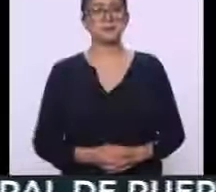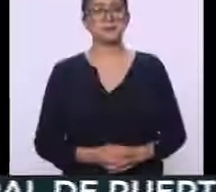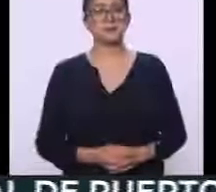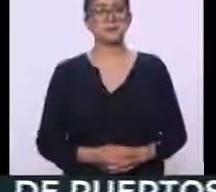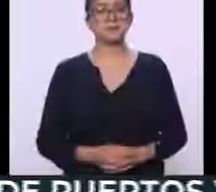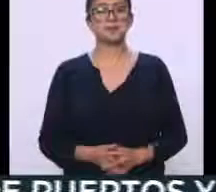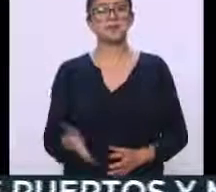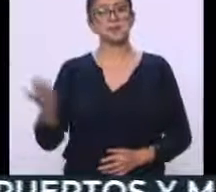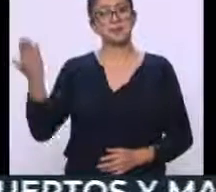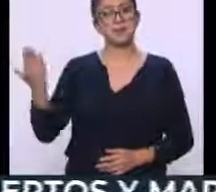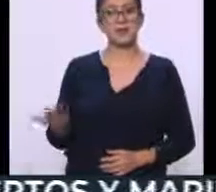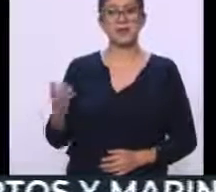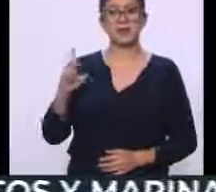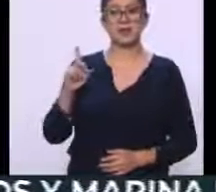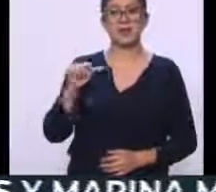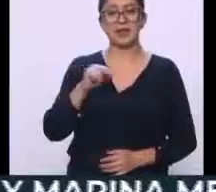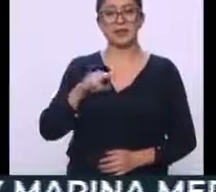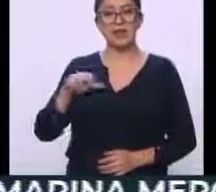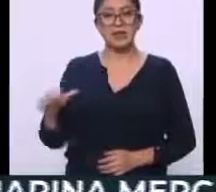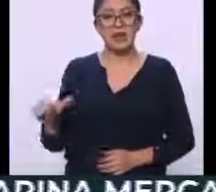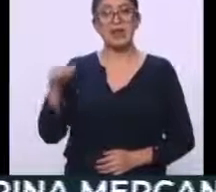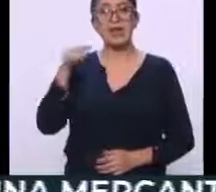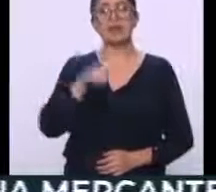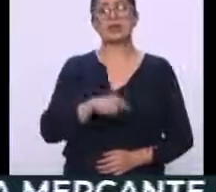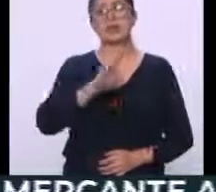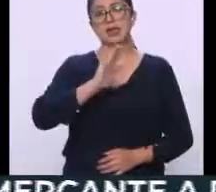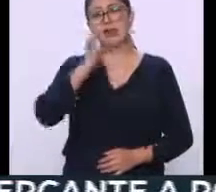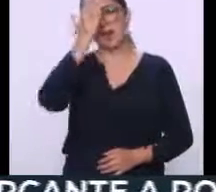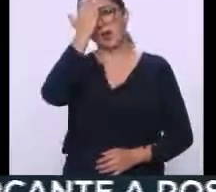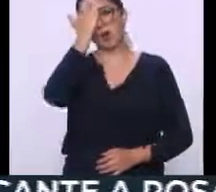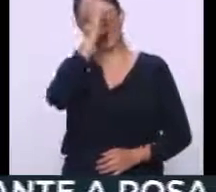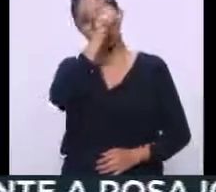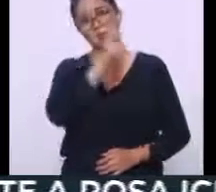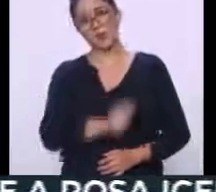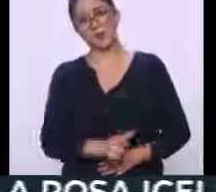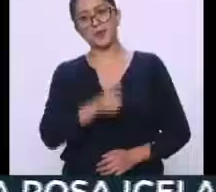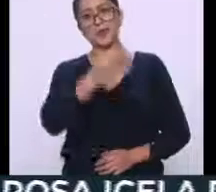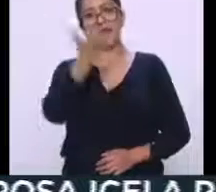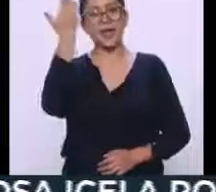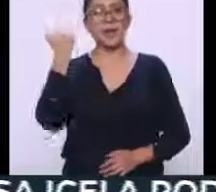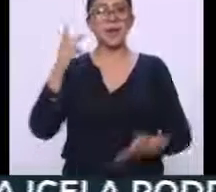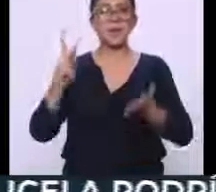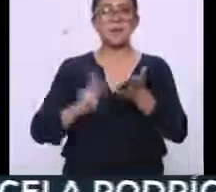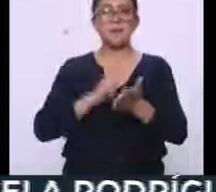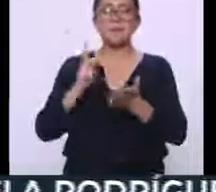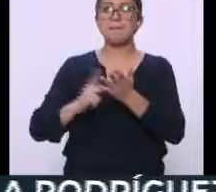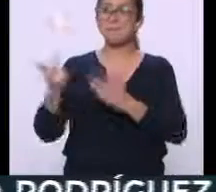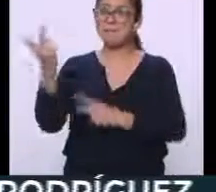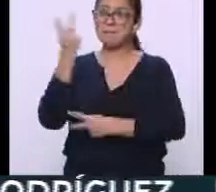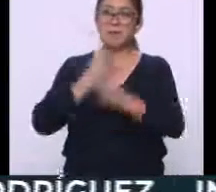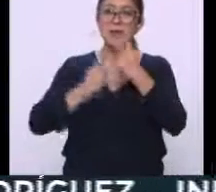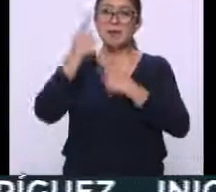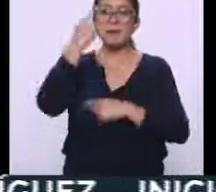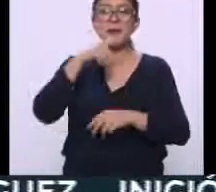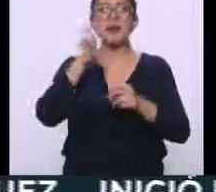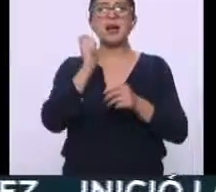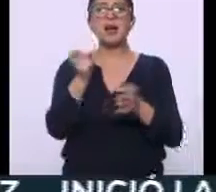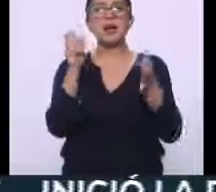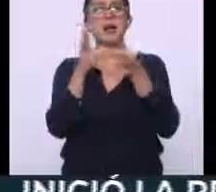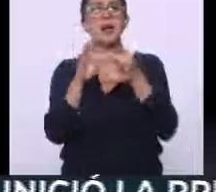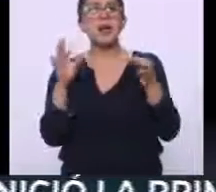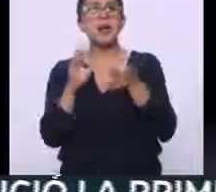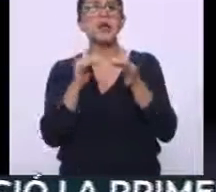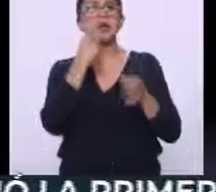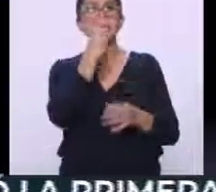Ya está con nosotros aquí Dana Corres, activista y feminista. Usted ya la conoce, ha estado con nosotros varias veces para hablar de su entrevista con gente